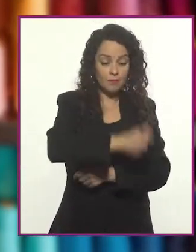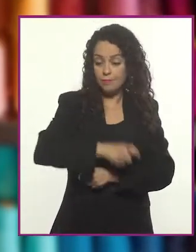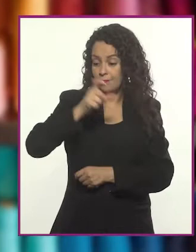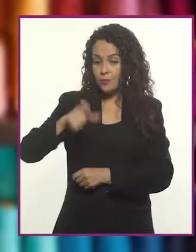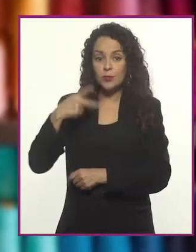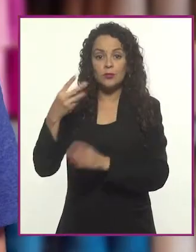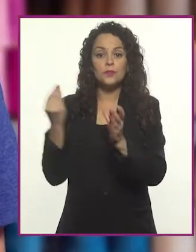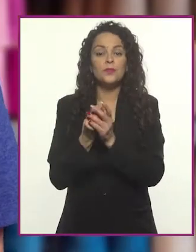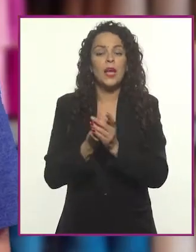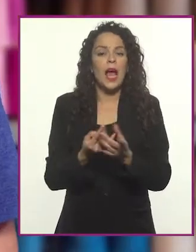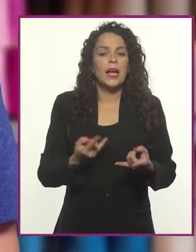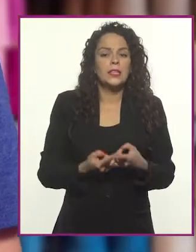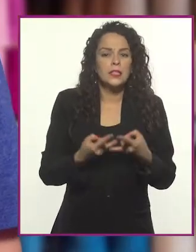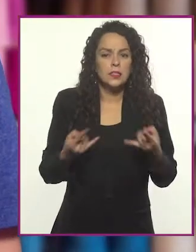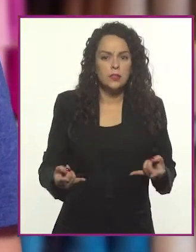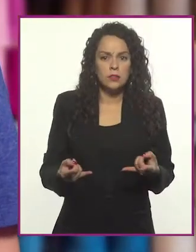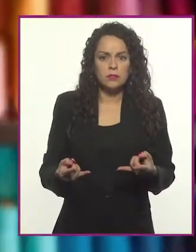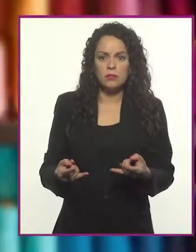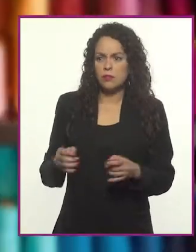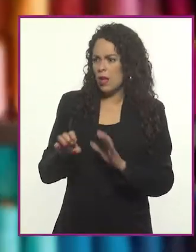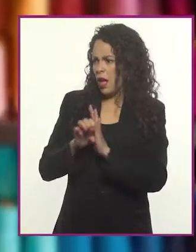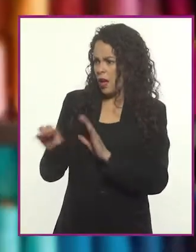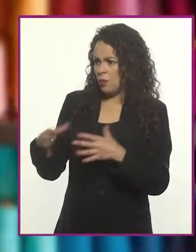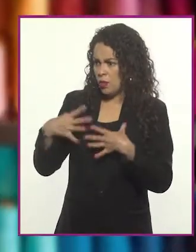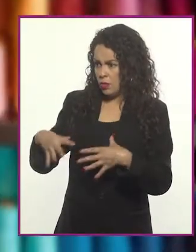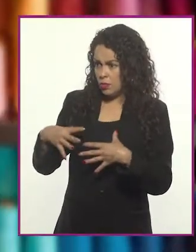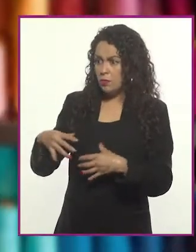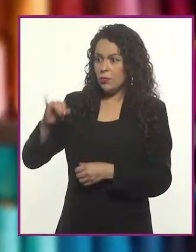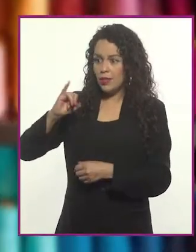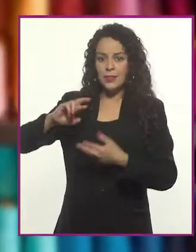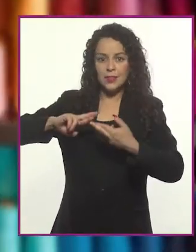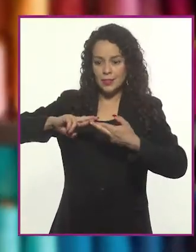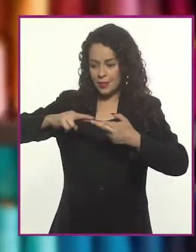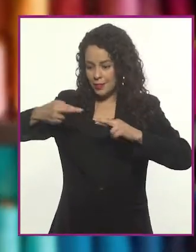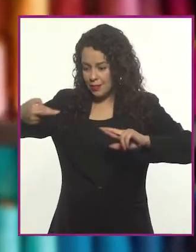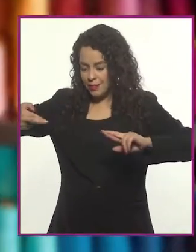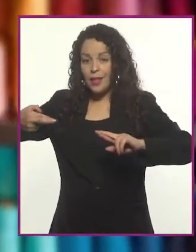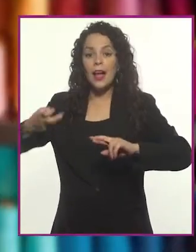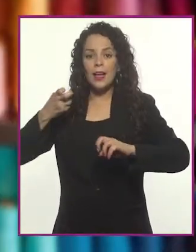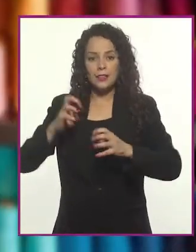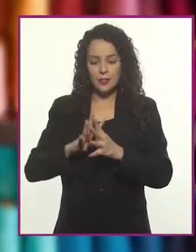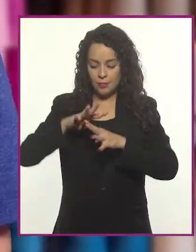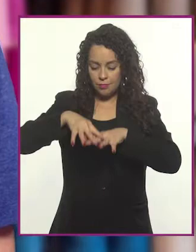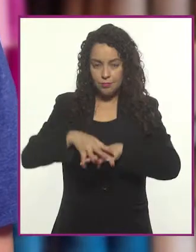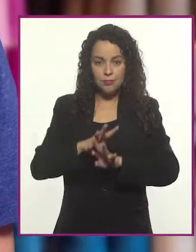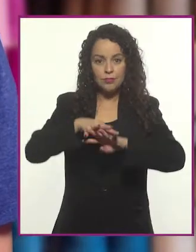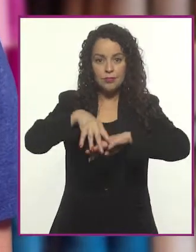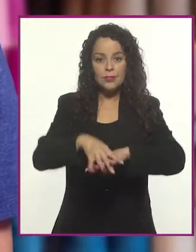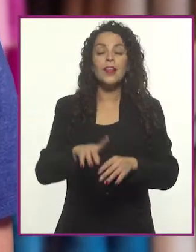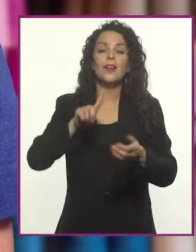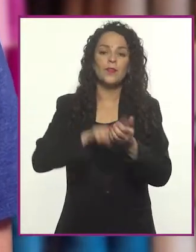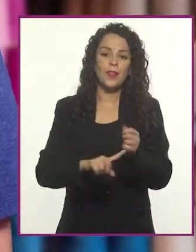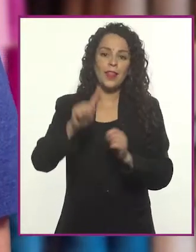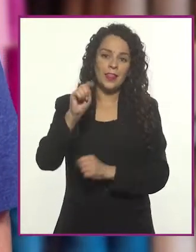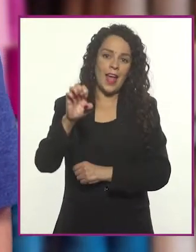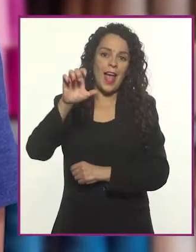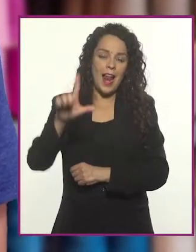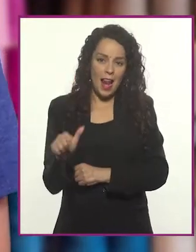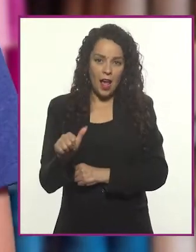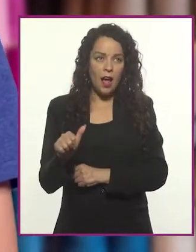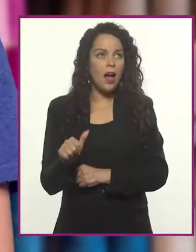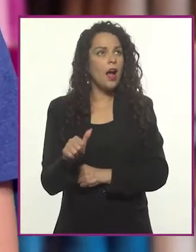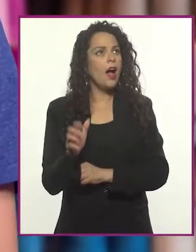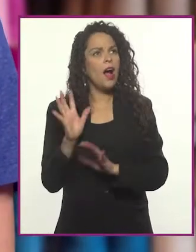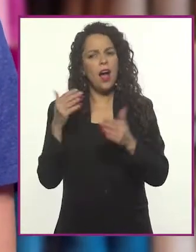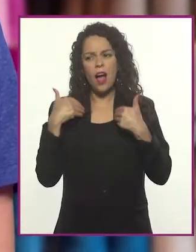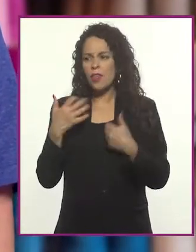historia. ¿Trama como en la ropa? Sí, como los hilos que se entrelazan y forman la tela. ¡Guau! Por eso dicen que los personajes